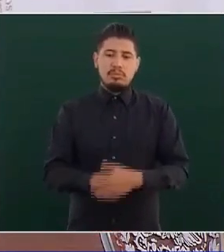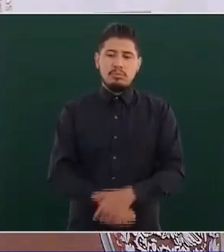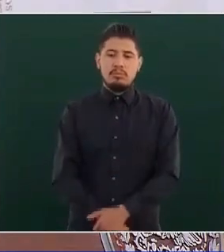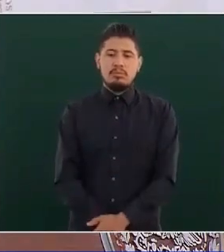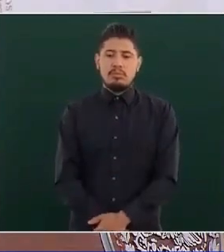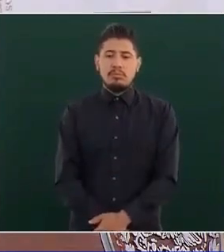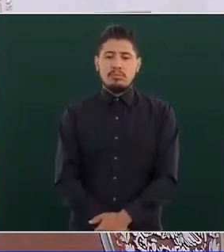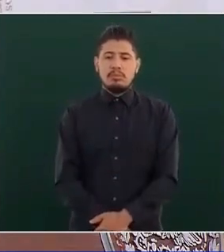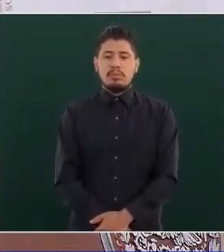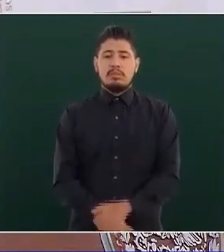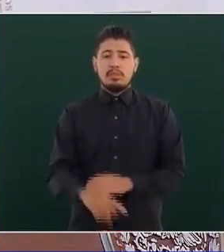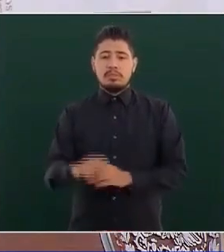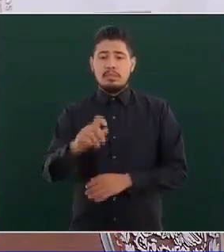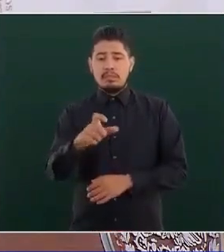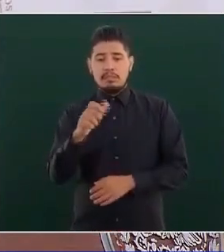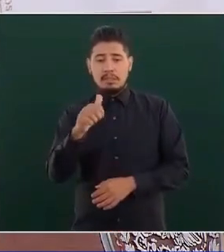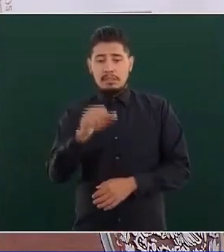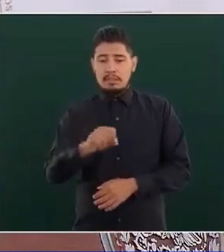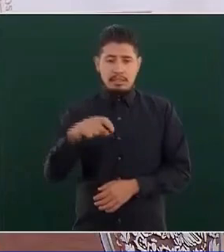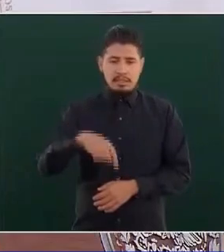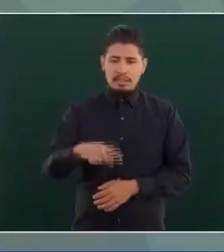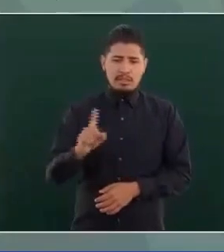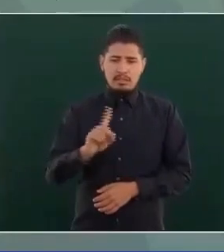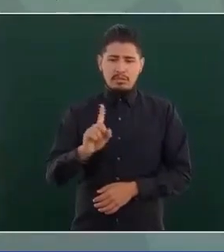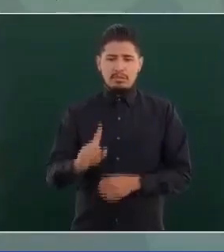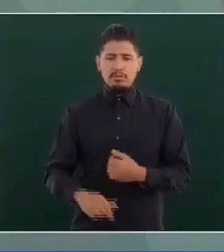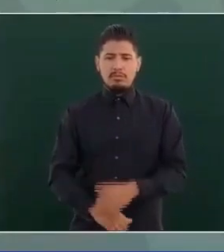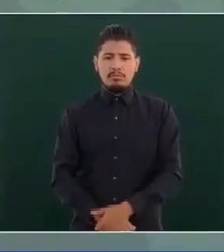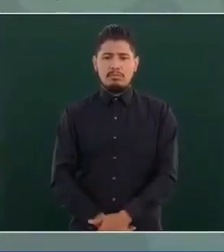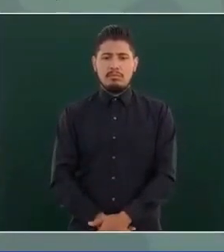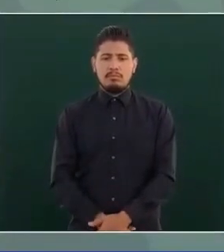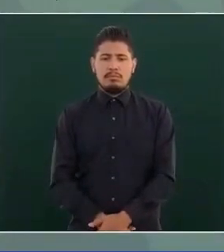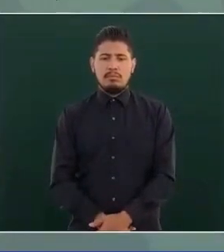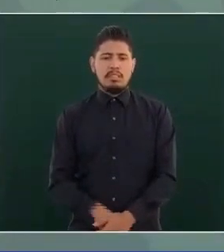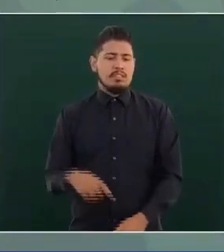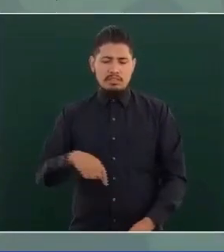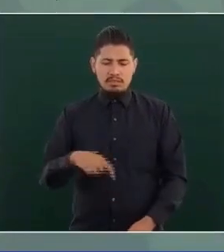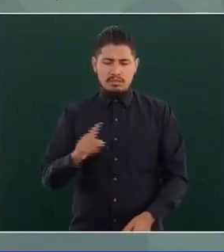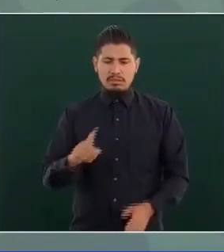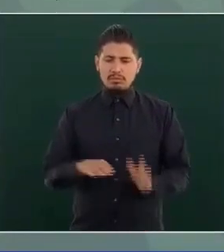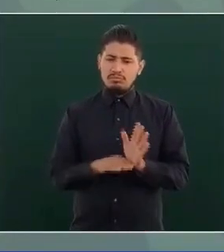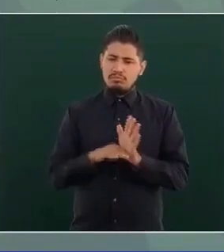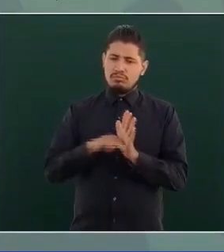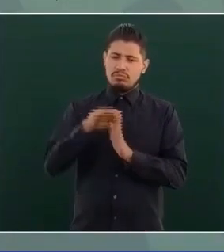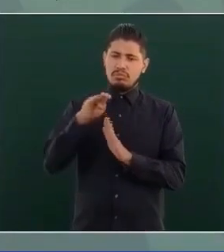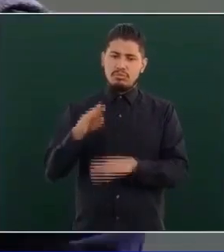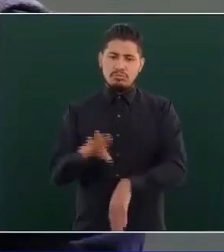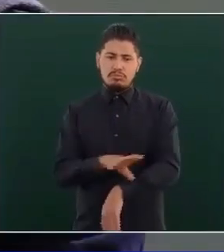en Texas. Aquí no hubo aumento.